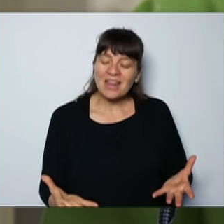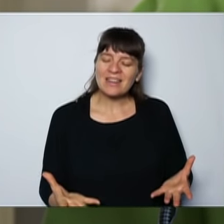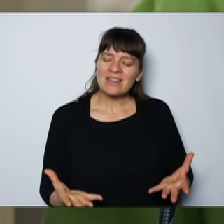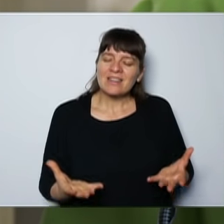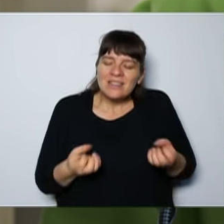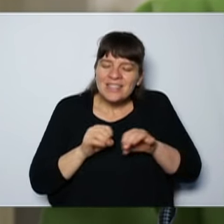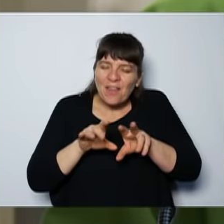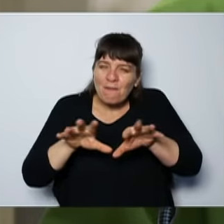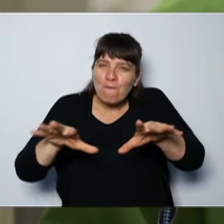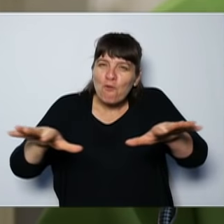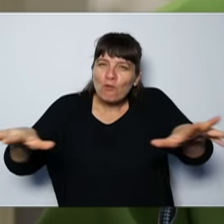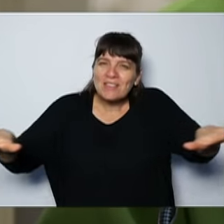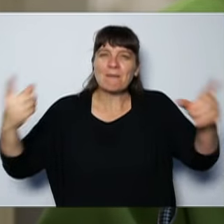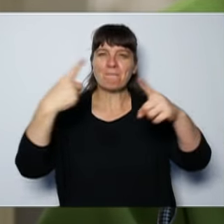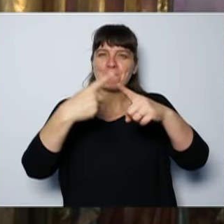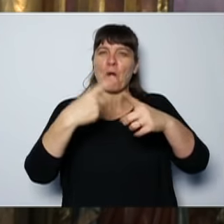mismo efecto del bien.